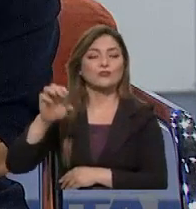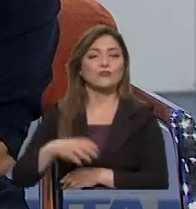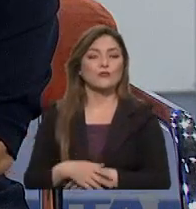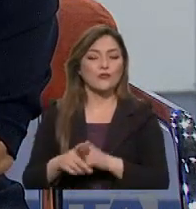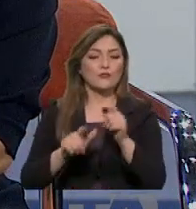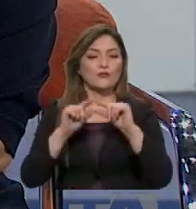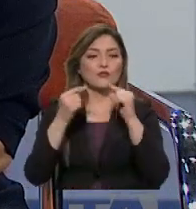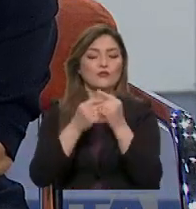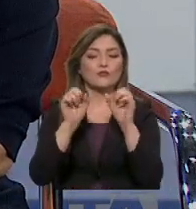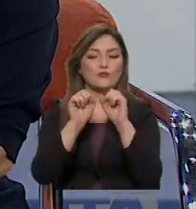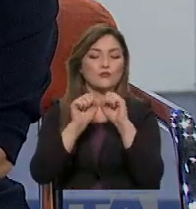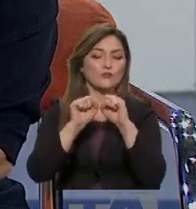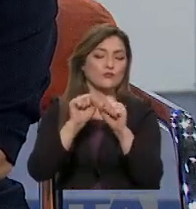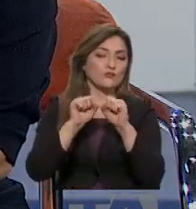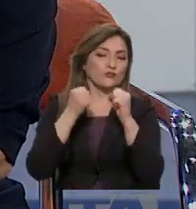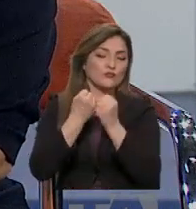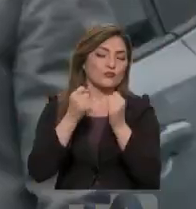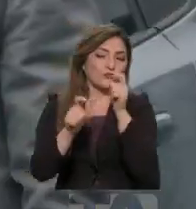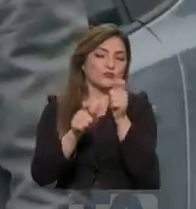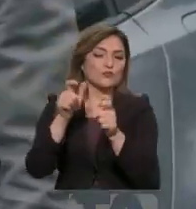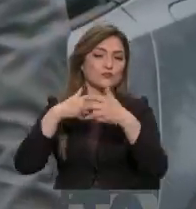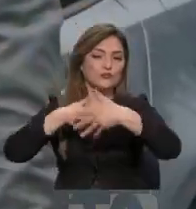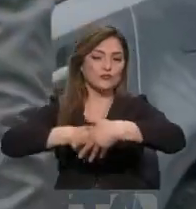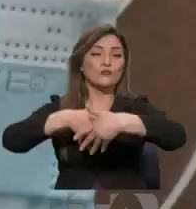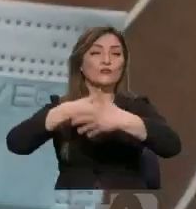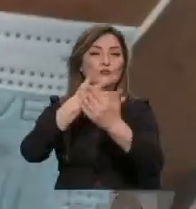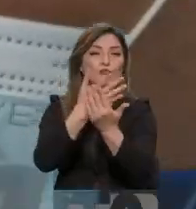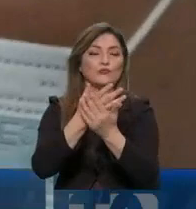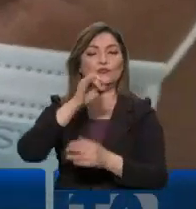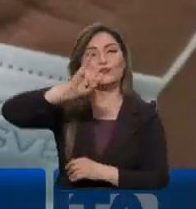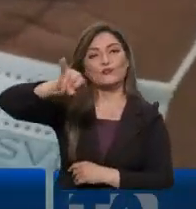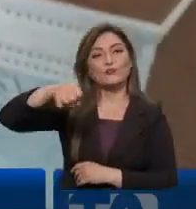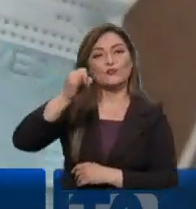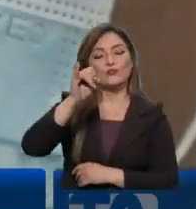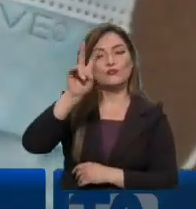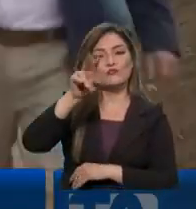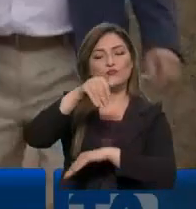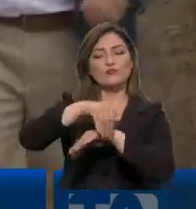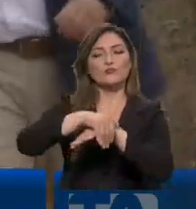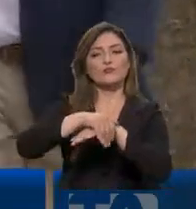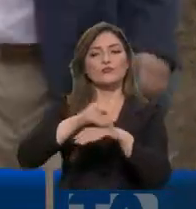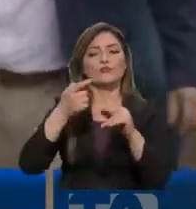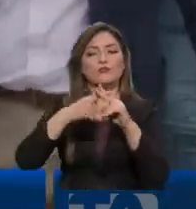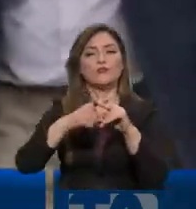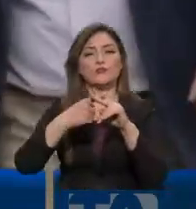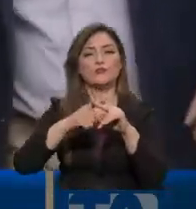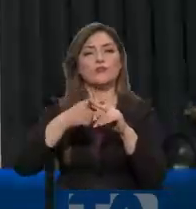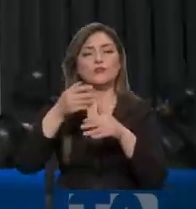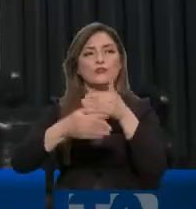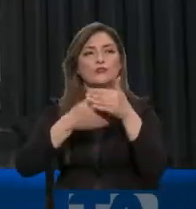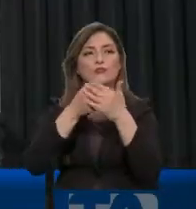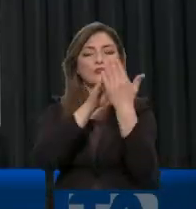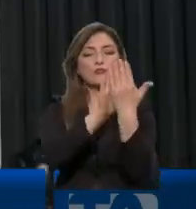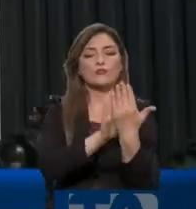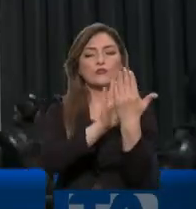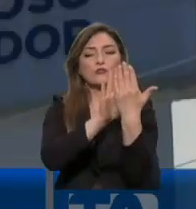colectivos ciudadanos también asistirán. Este jueves a las 14 horas se instalará la audiencia de forma presencial